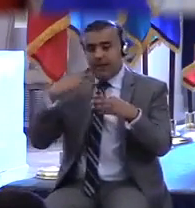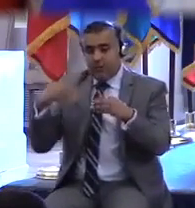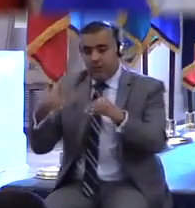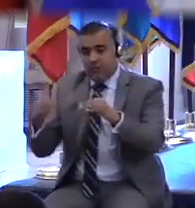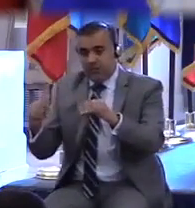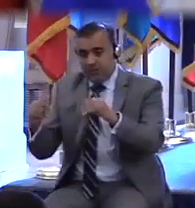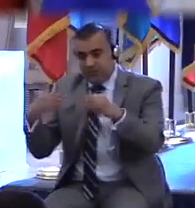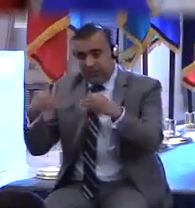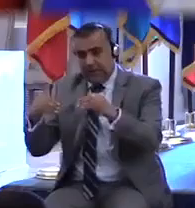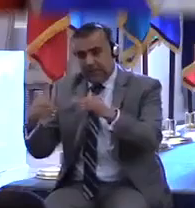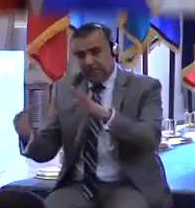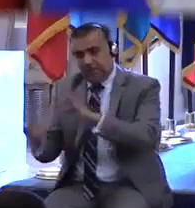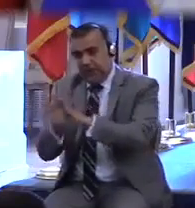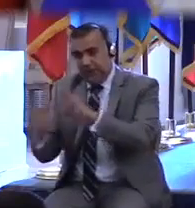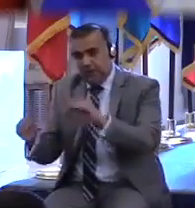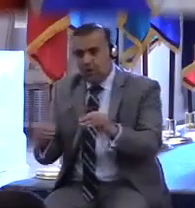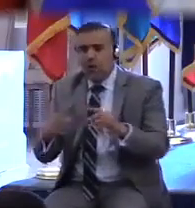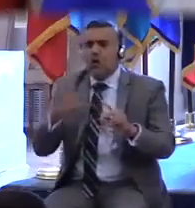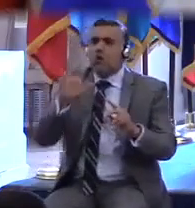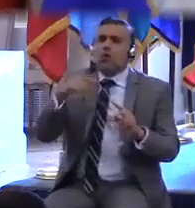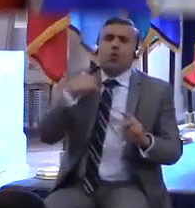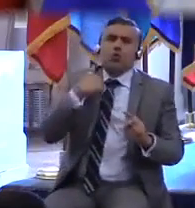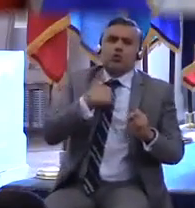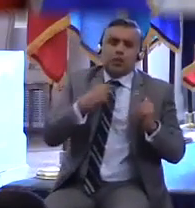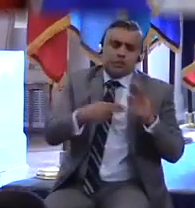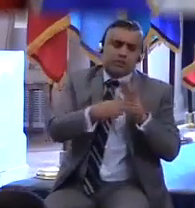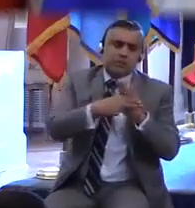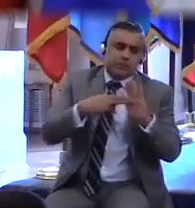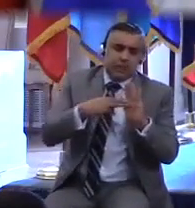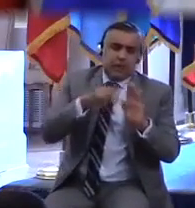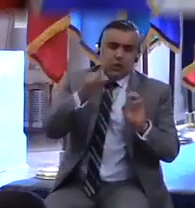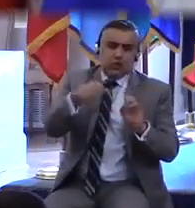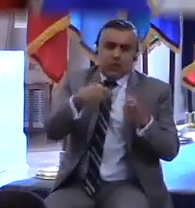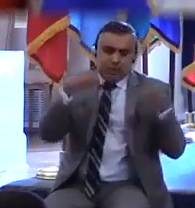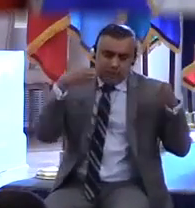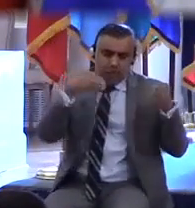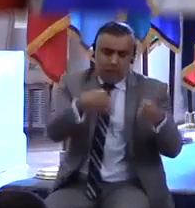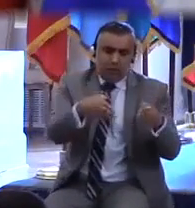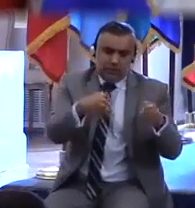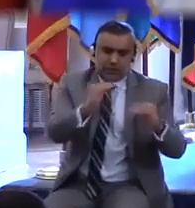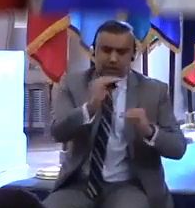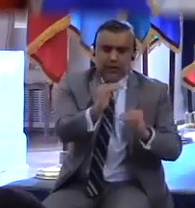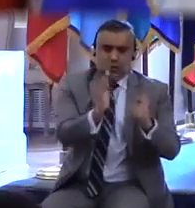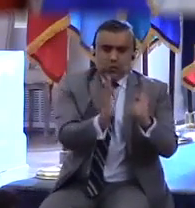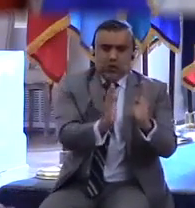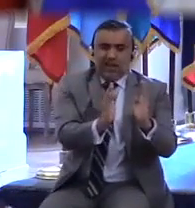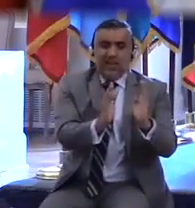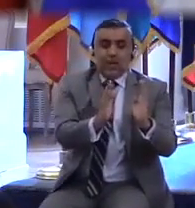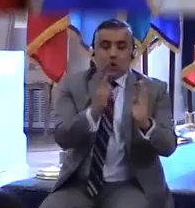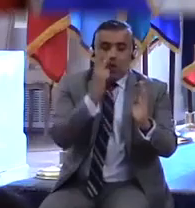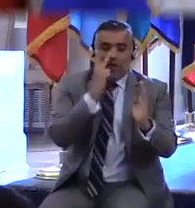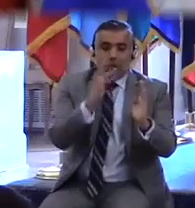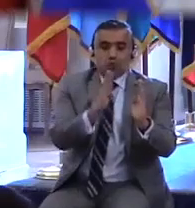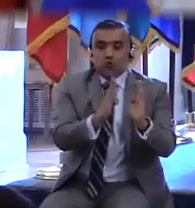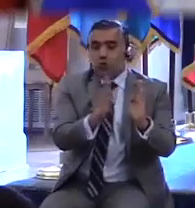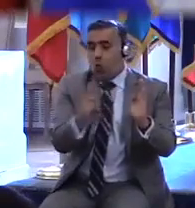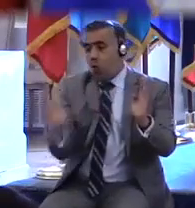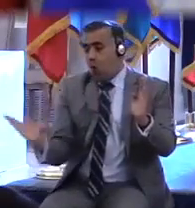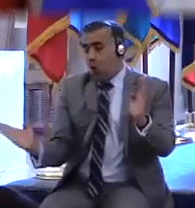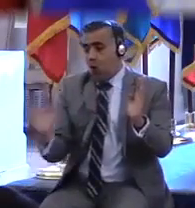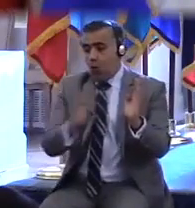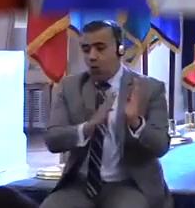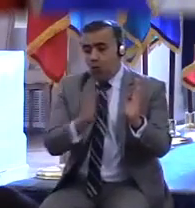calificar a las personas y meterlas en cajas, no vemos los contextos completos y muy a menudo la trata se